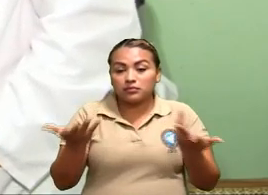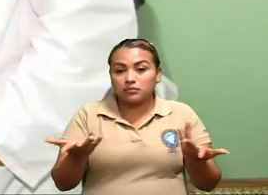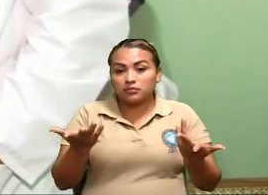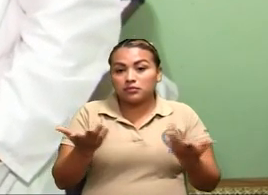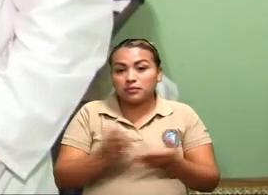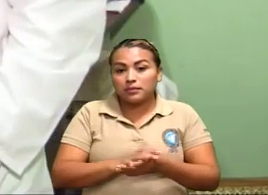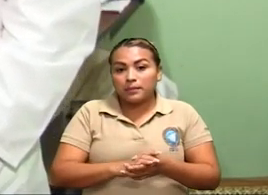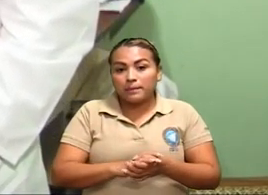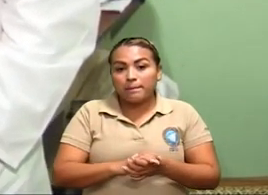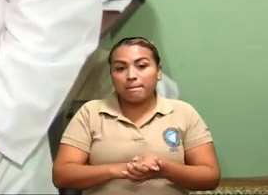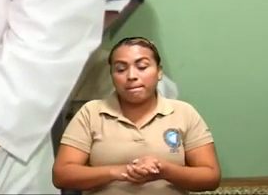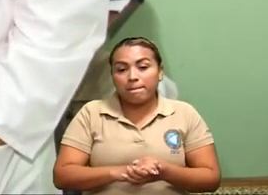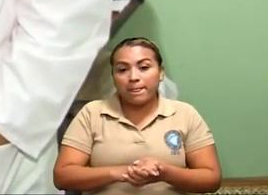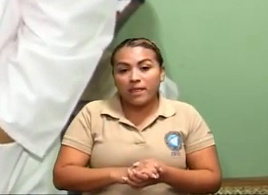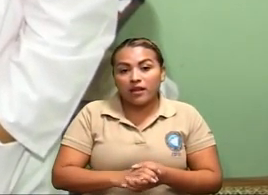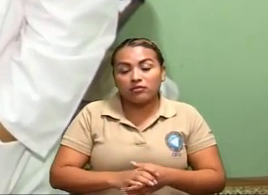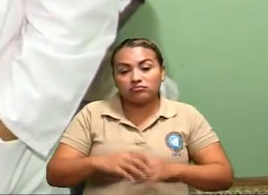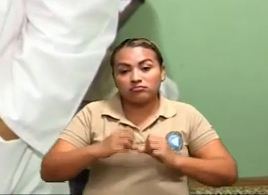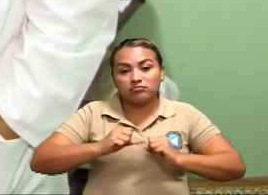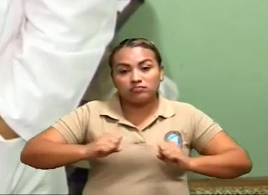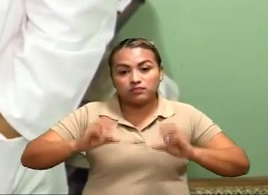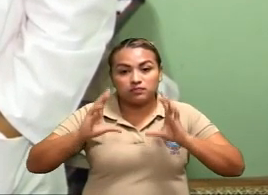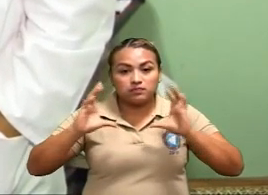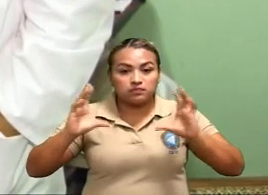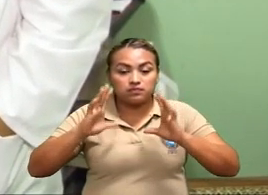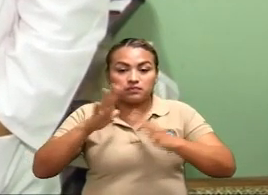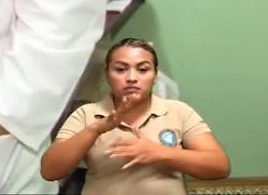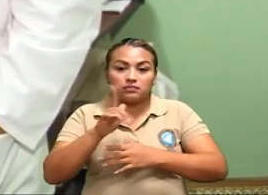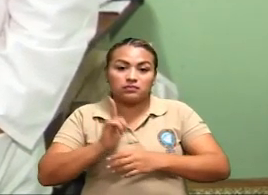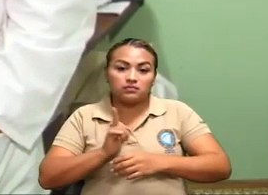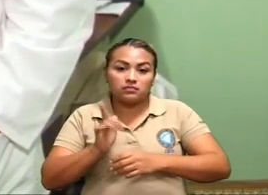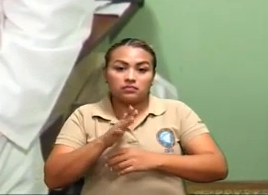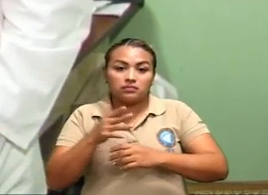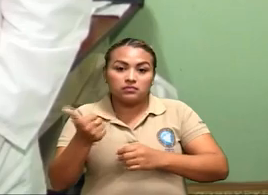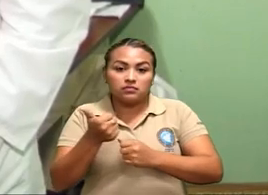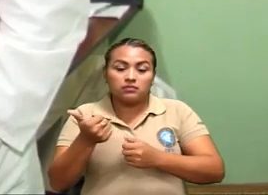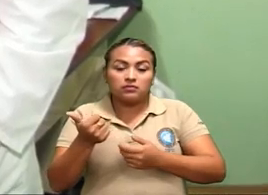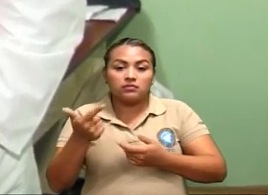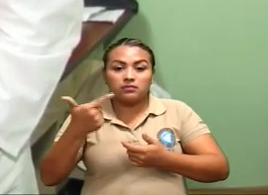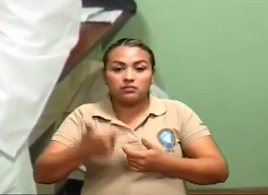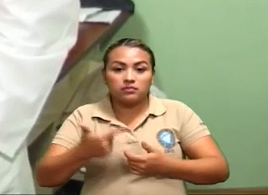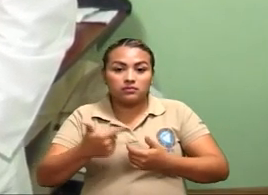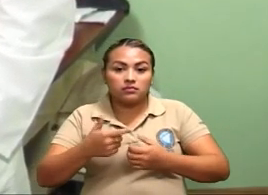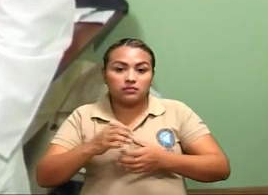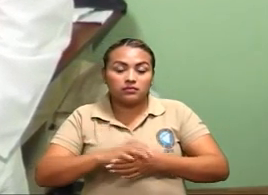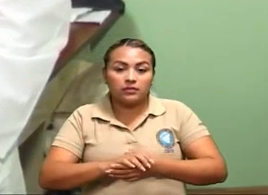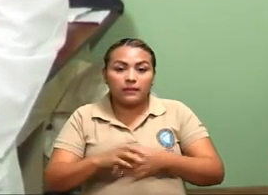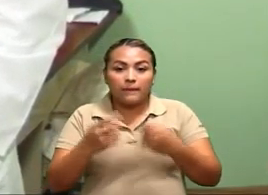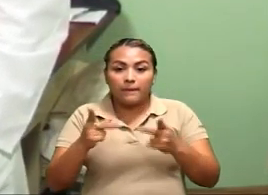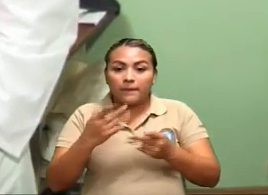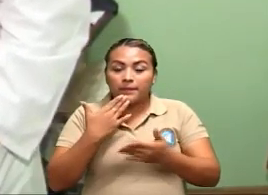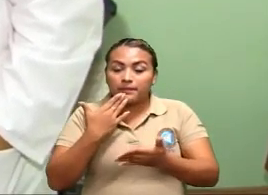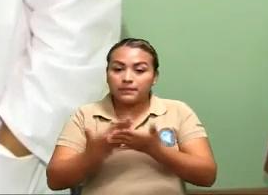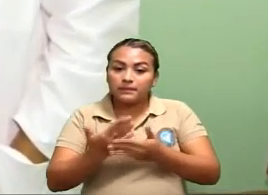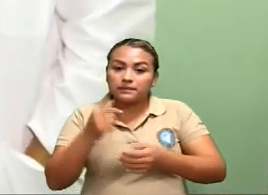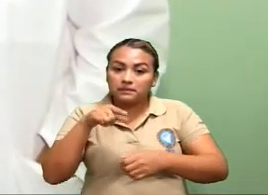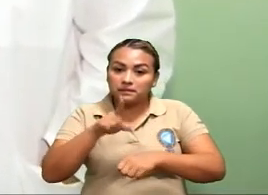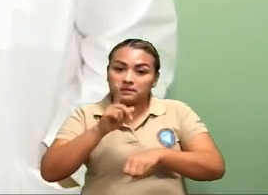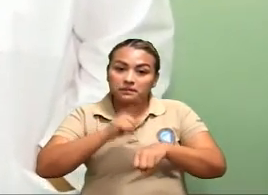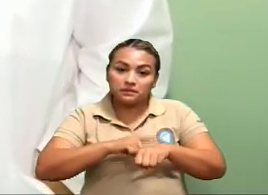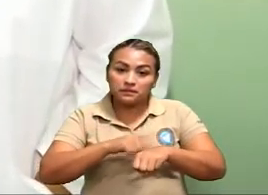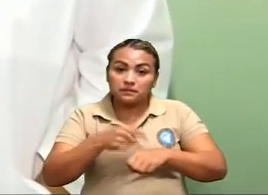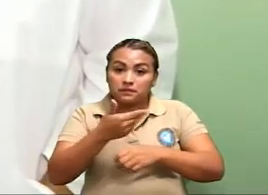vida un sobrepeso o tiene algún grado de obesidad. Pero gracias a usted también,